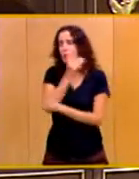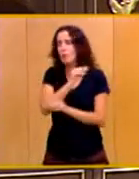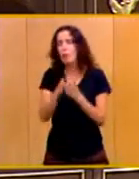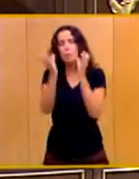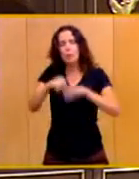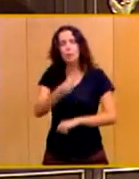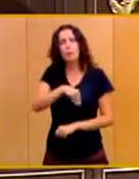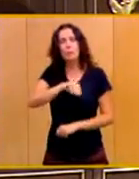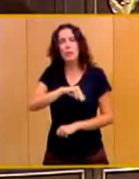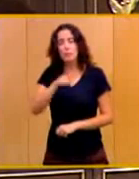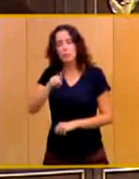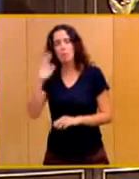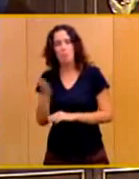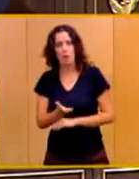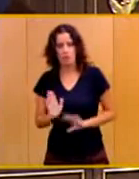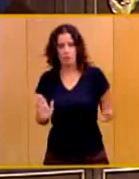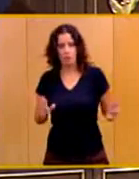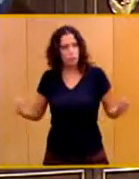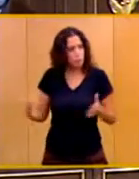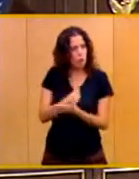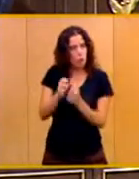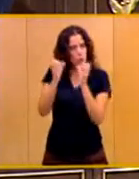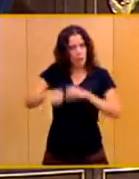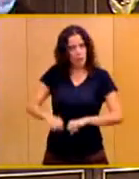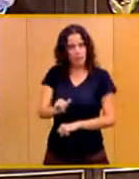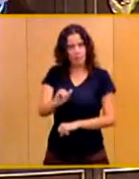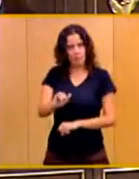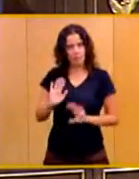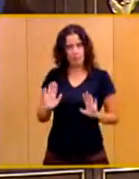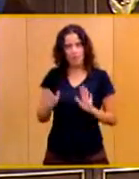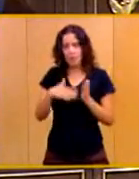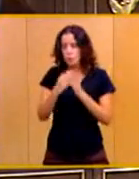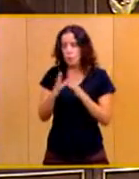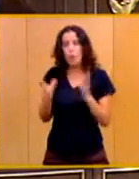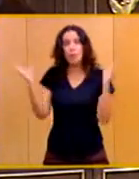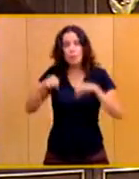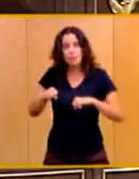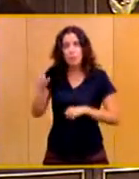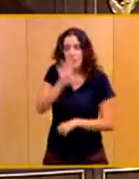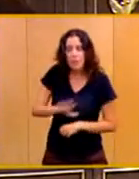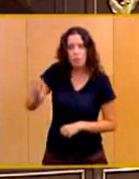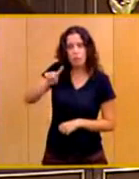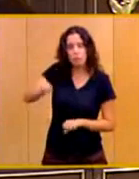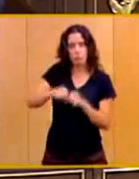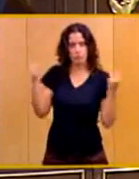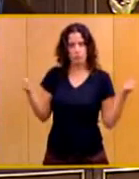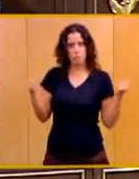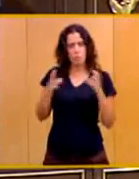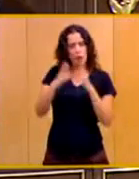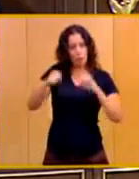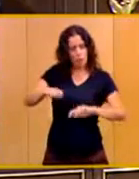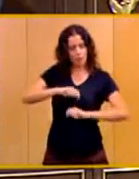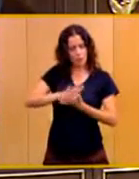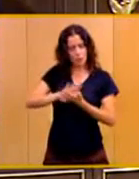que lo teníamos todos. Ha destruido un consenso nacional, un acuerdo tranquilizador que